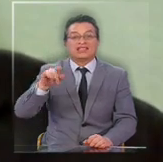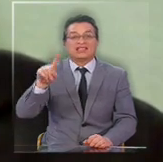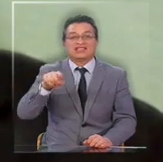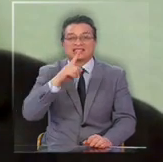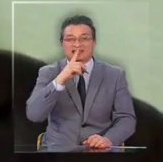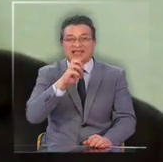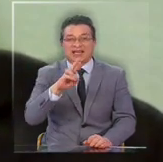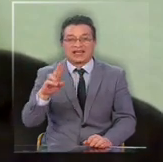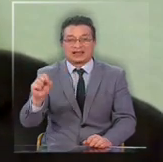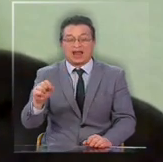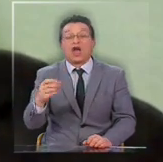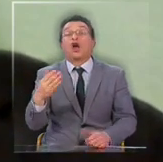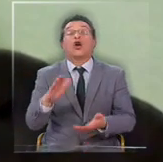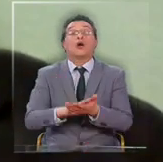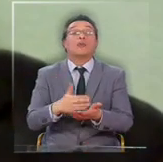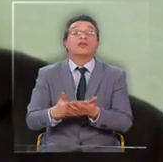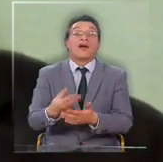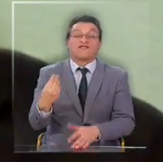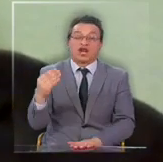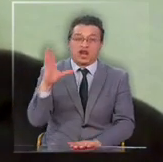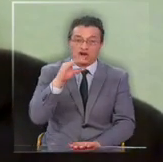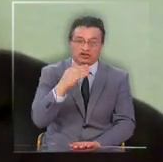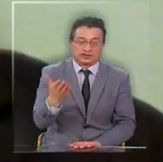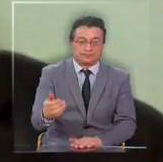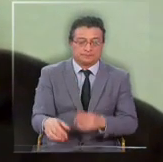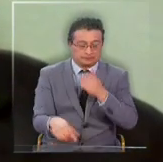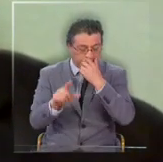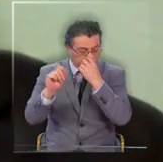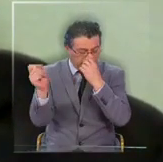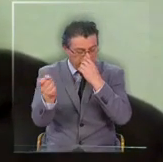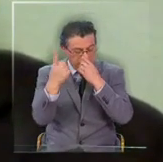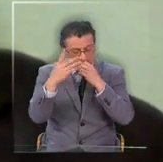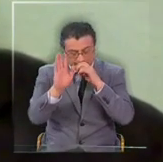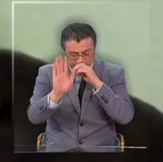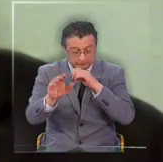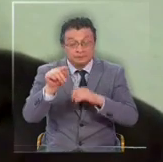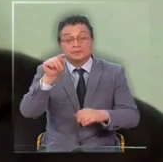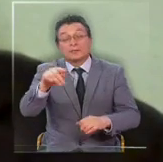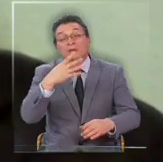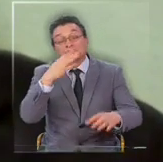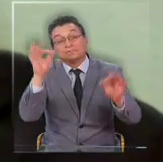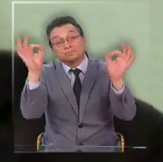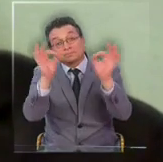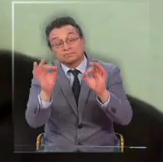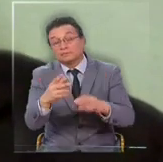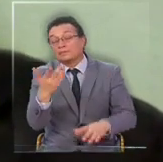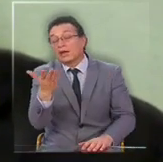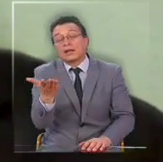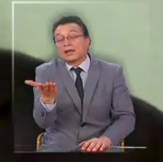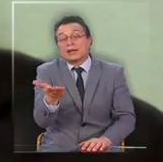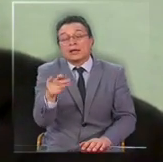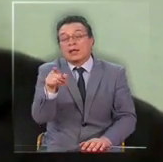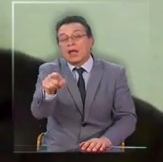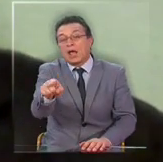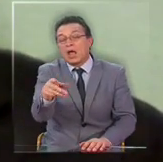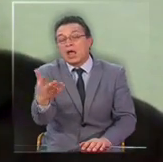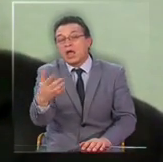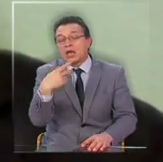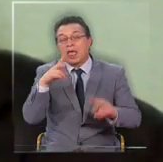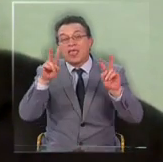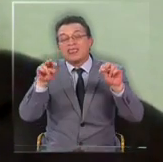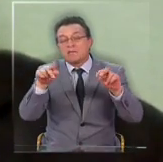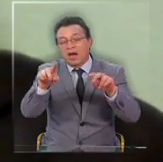Alberto, ¿cómo está? Buenas noches. Hola, ¿qué tal? Buenas noches, Iván. Partamos por lo primero. De acuerdo a las estimaciones que tiene usted, lo que ha podido investigar sobre esta materia,